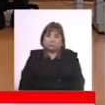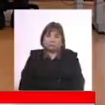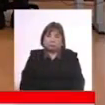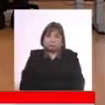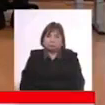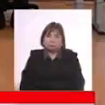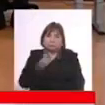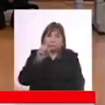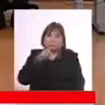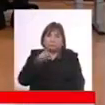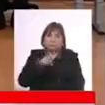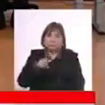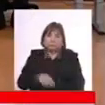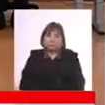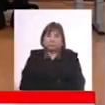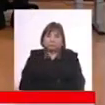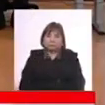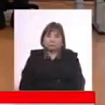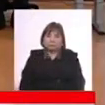Congresista López Ureña.